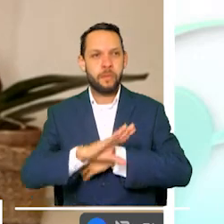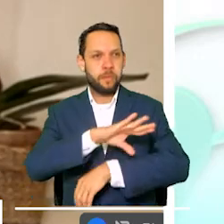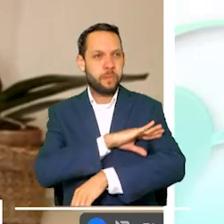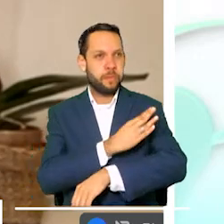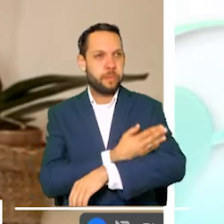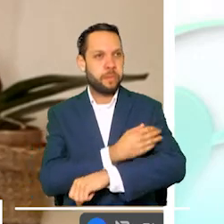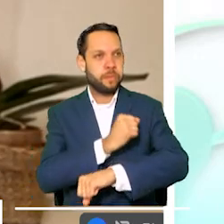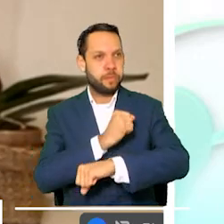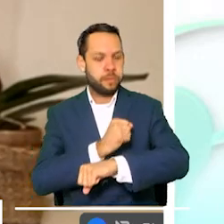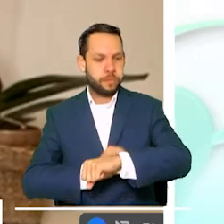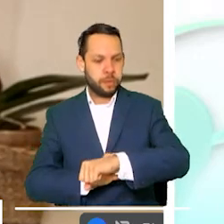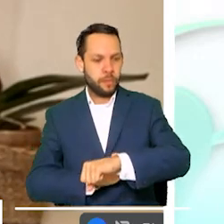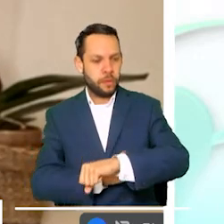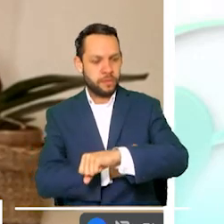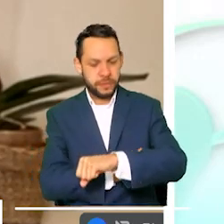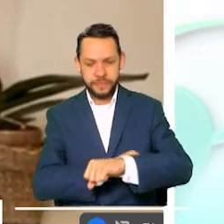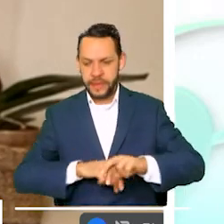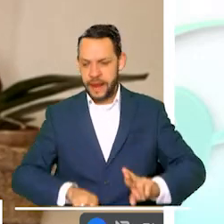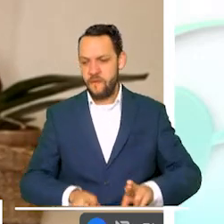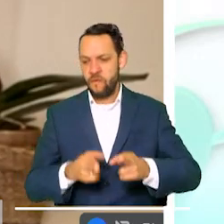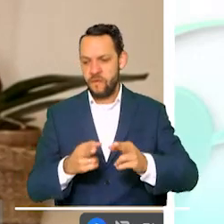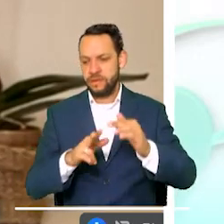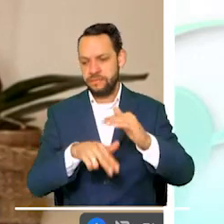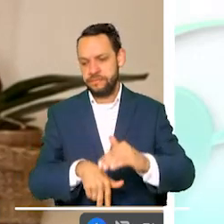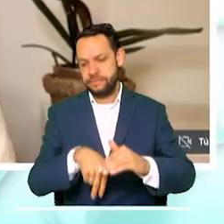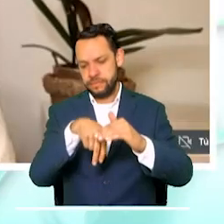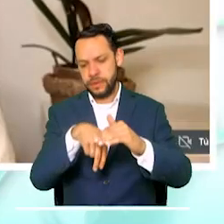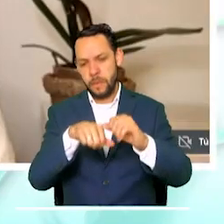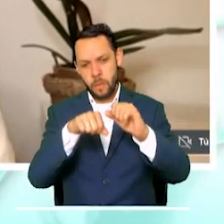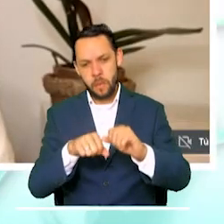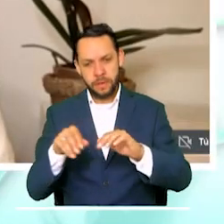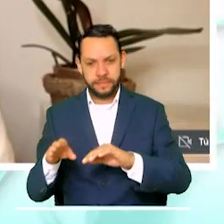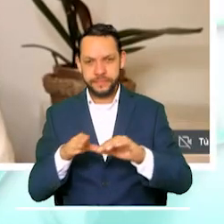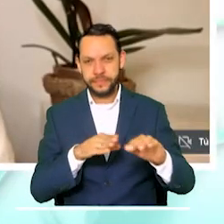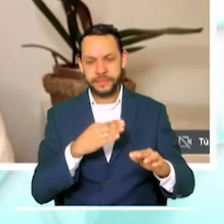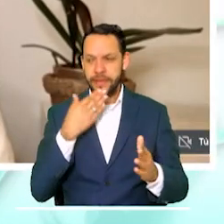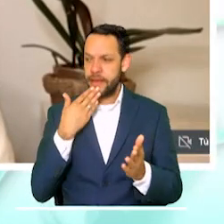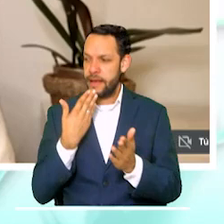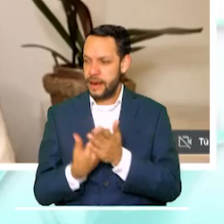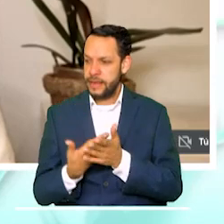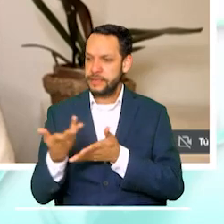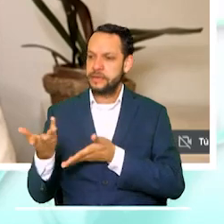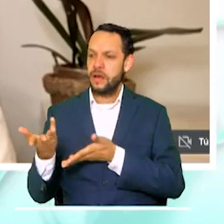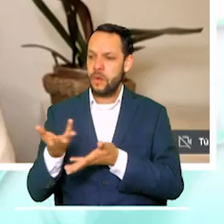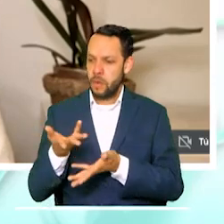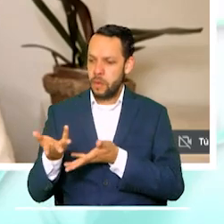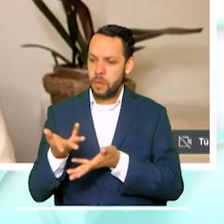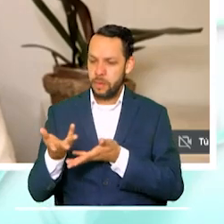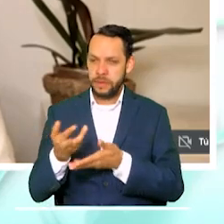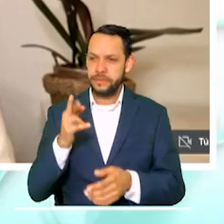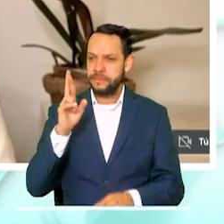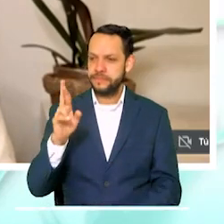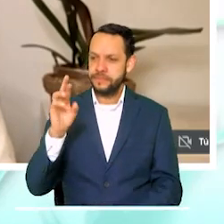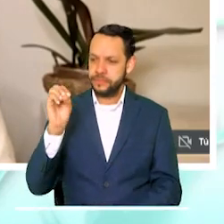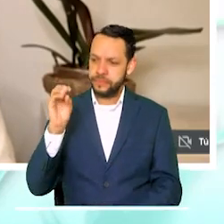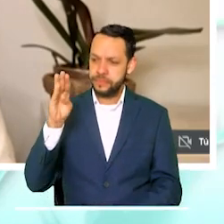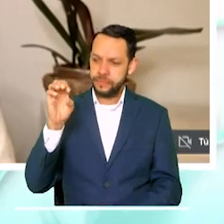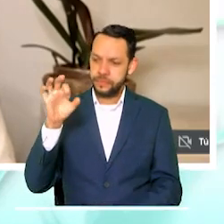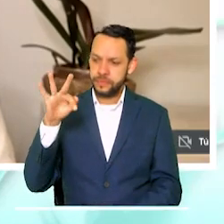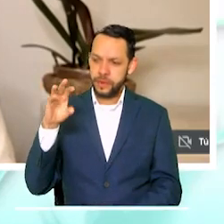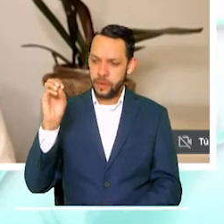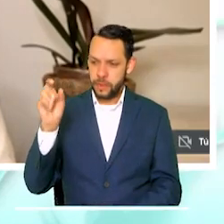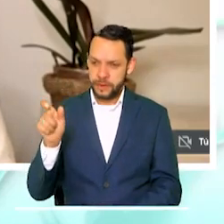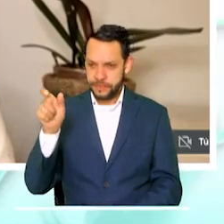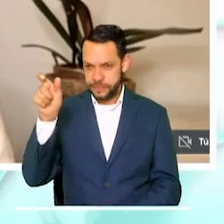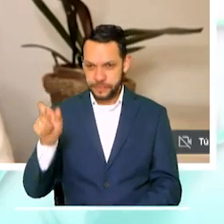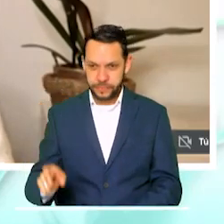ser resilientes y de tener bienestar. Gracias, Roberto, por aceptar esta invitación. Me encanta tenerte aquí. Roberto Cuellar